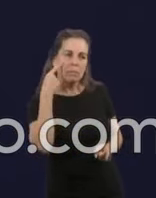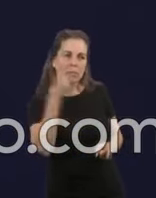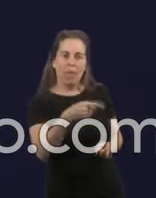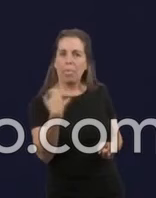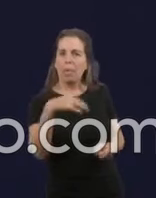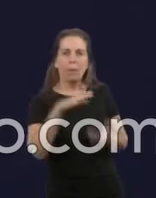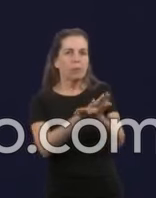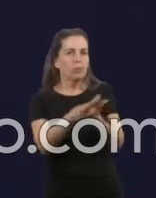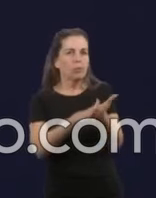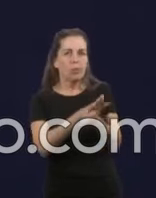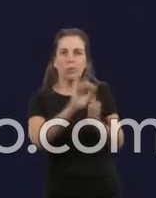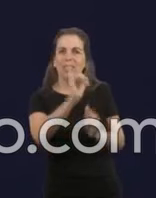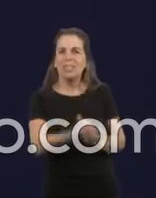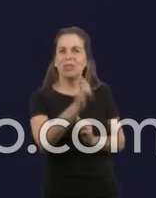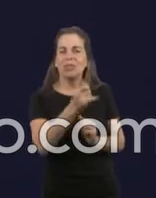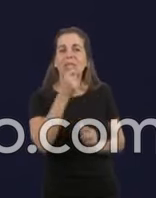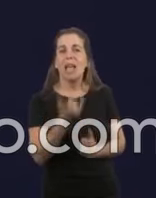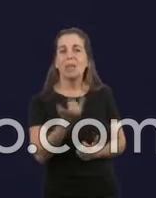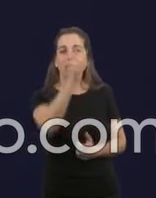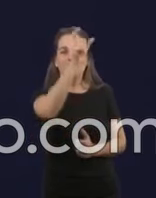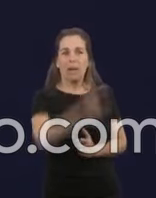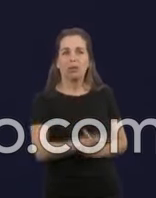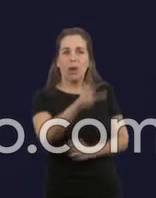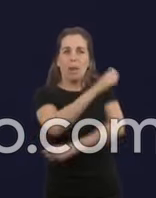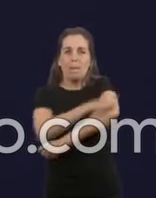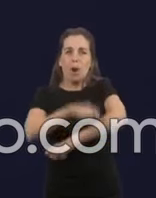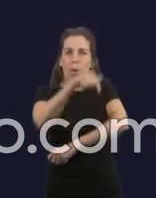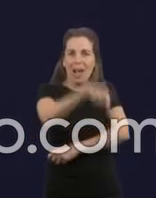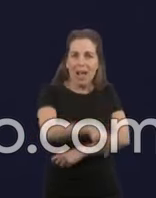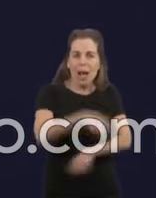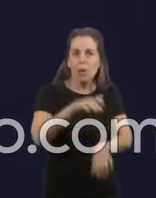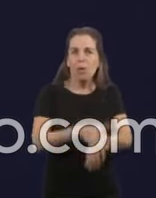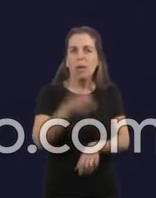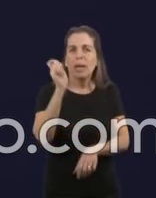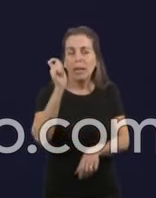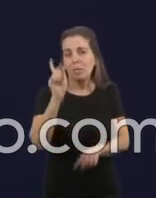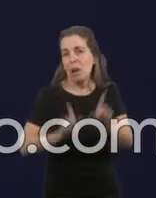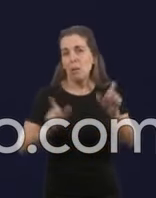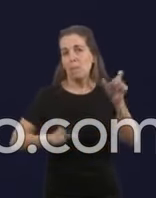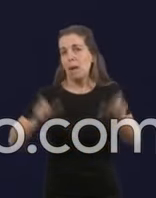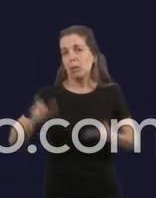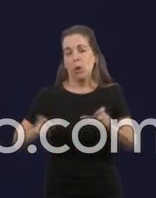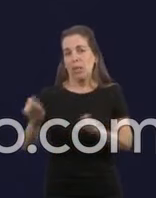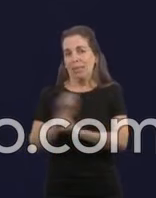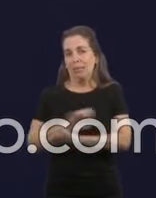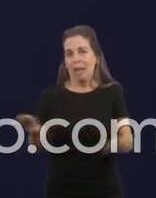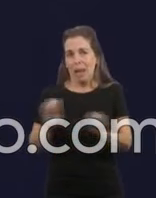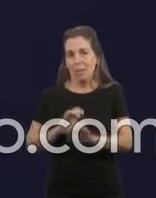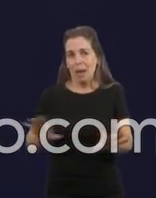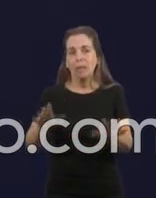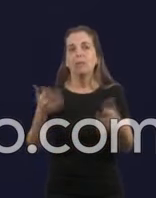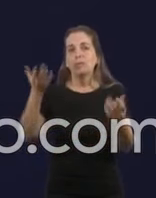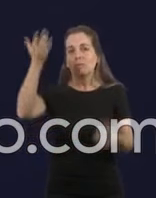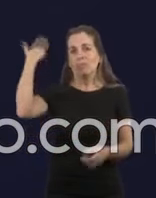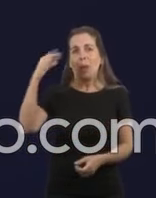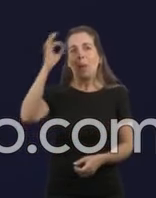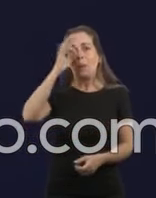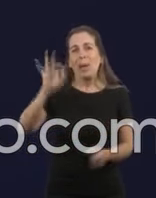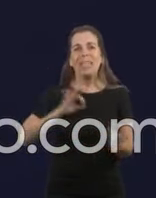haya un pobre en la Argentina es porque alguien hizo las cosas mal y 20 años de desastres